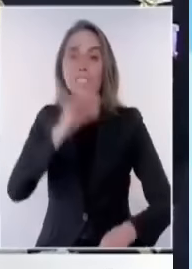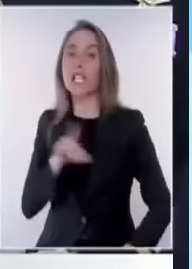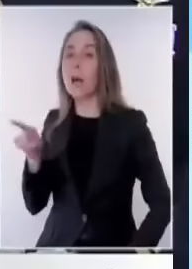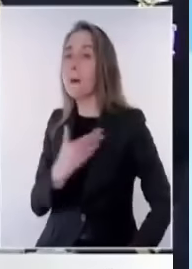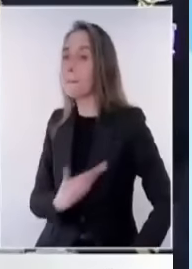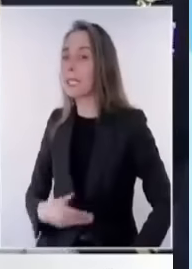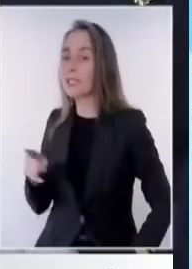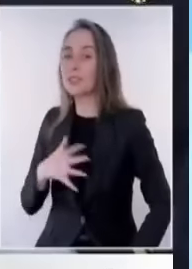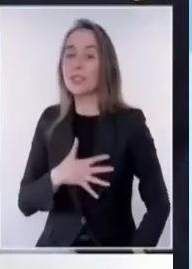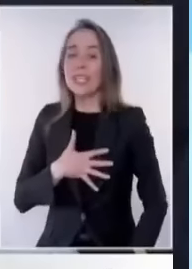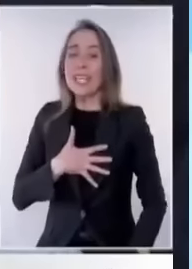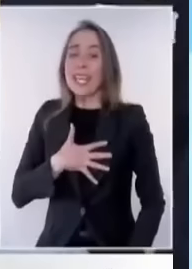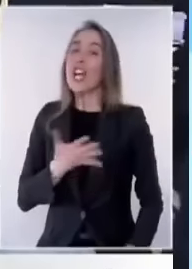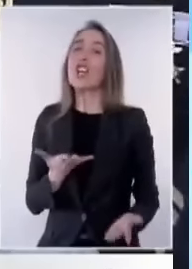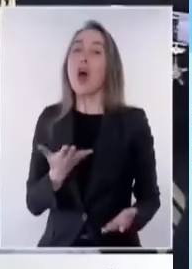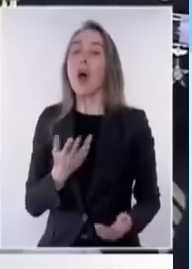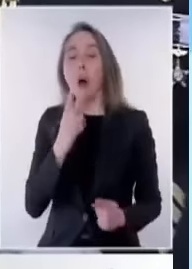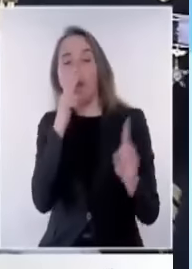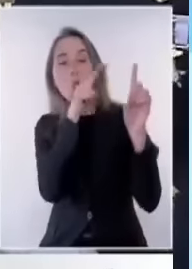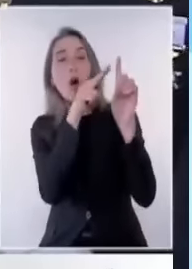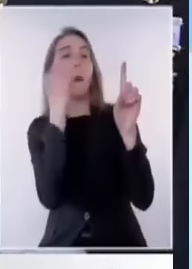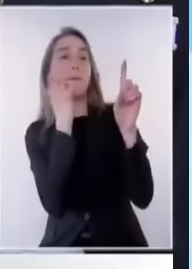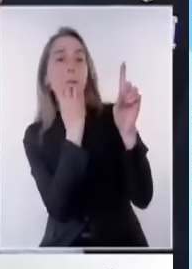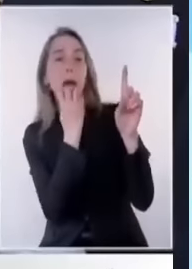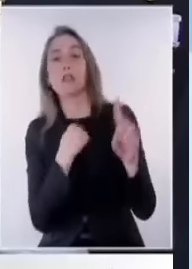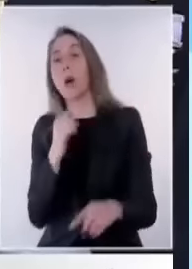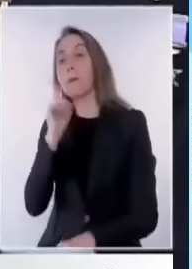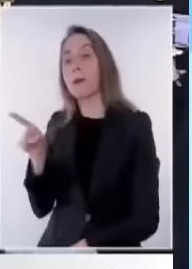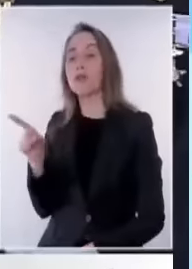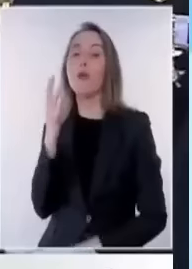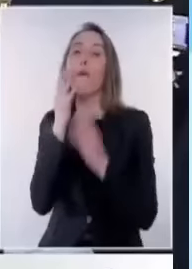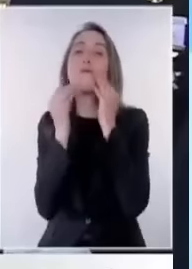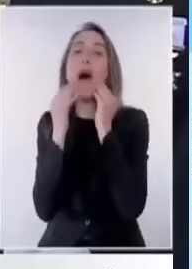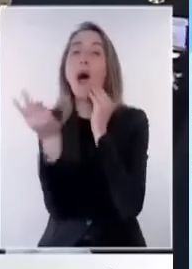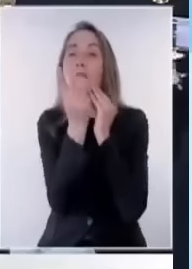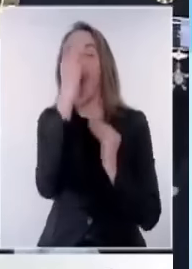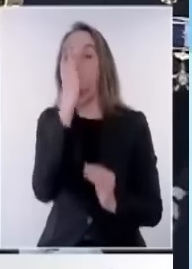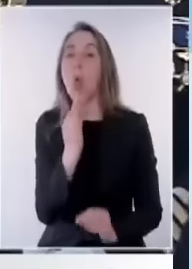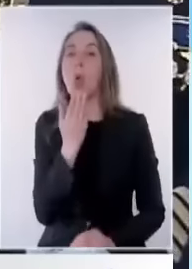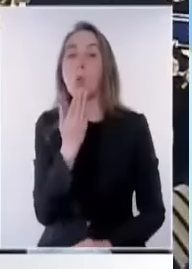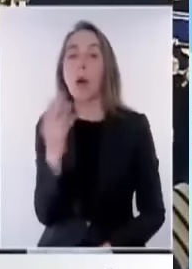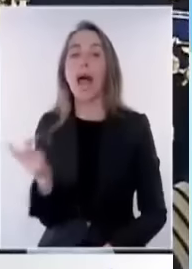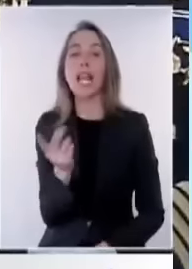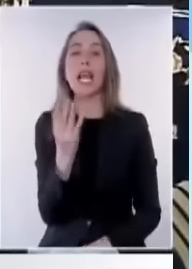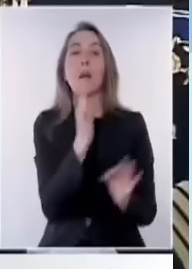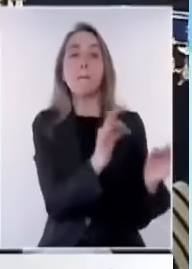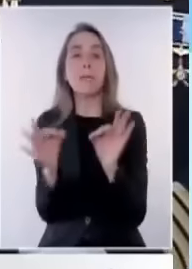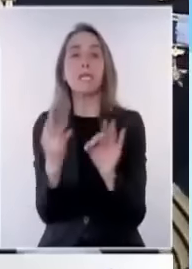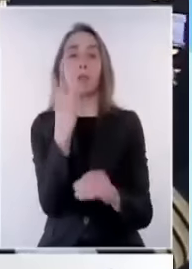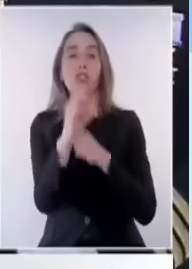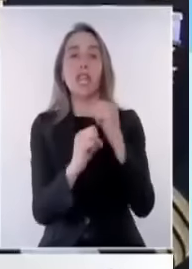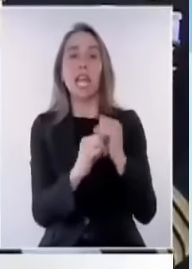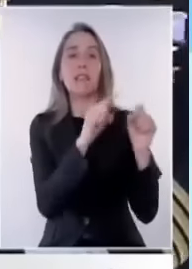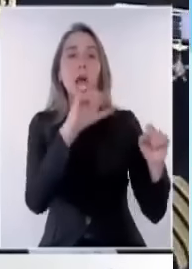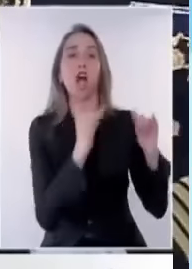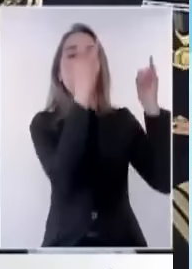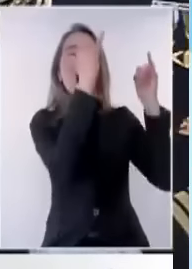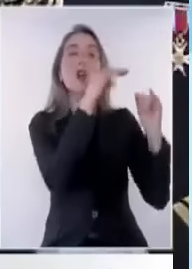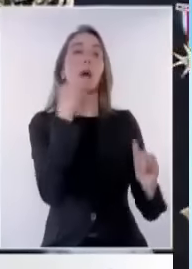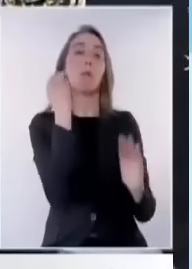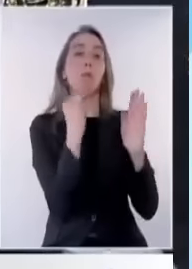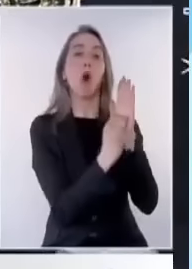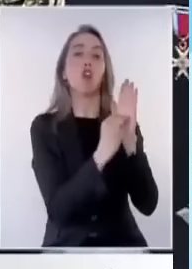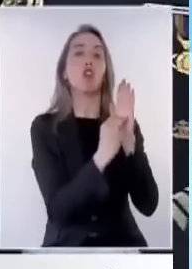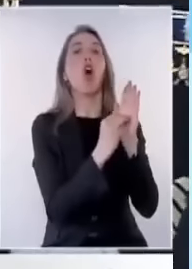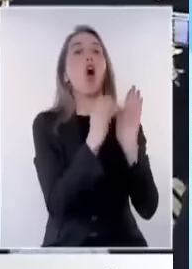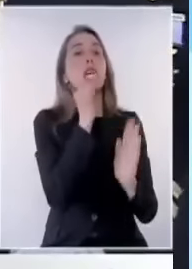¿y usted qué tan inspirado se siente en la figura de Arturo Prat? No se lo pregunto por la barba, sino que ambos eran treintañeros cuando alcanzaron la gloria él,